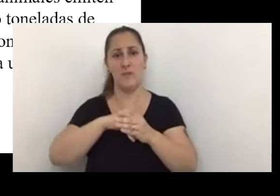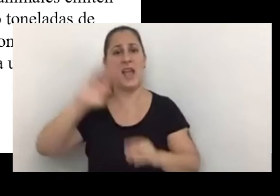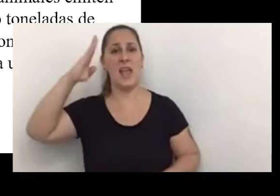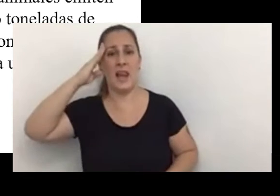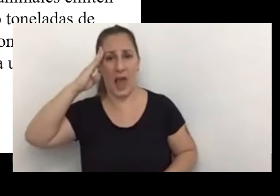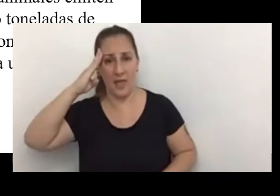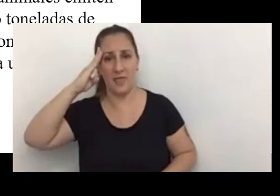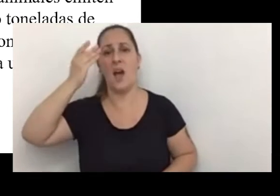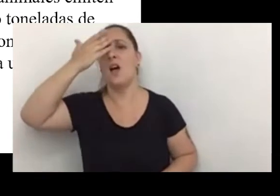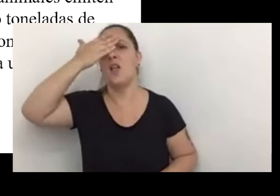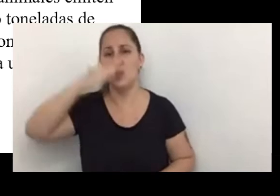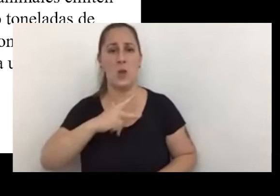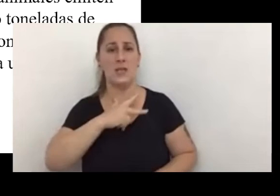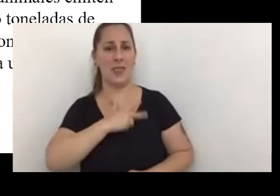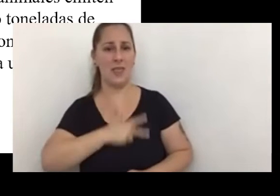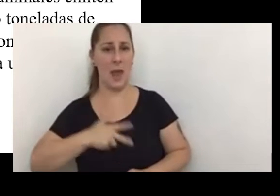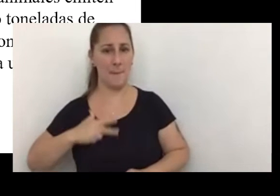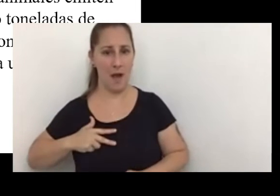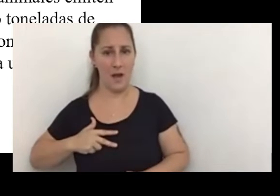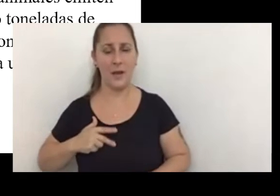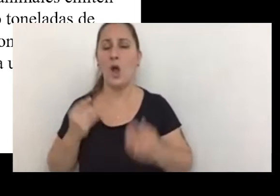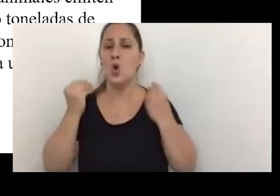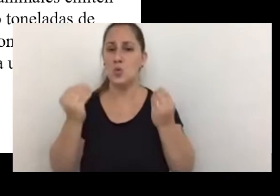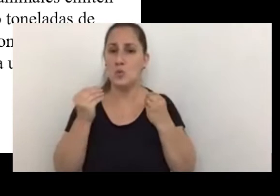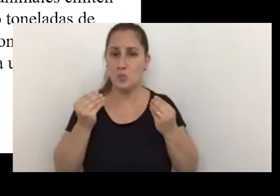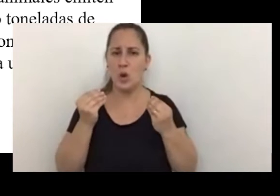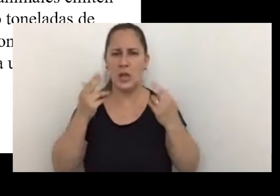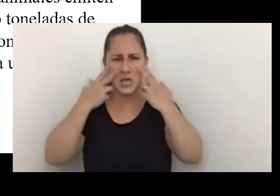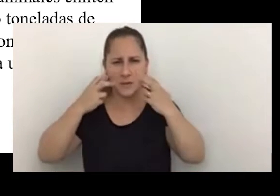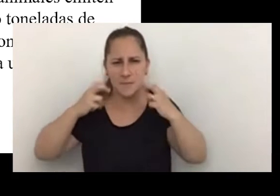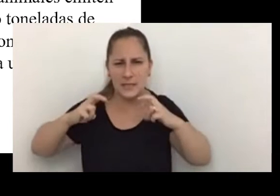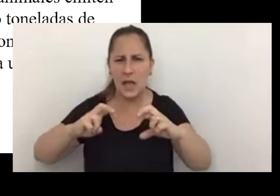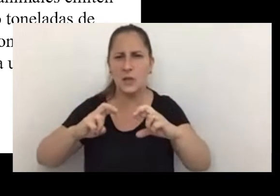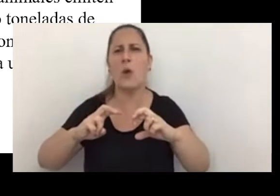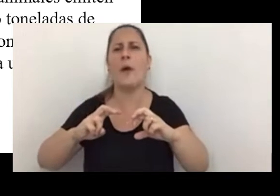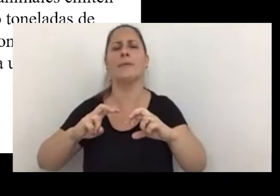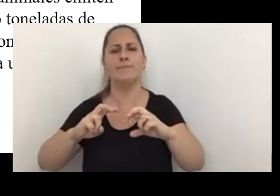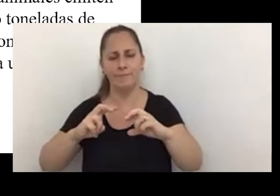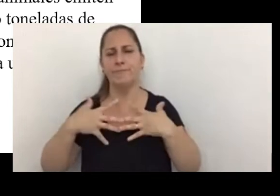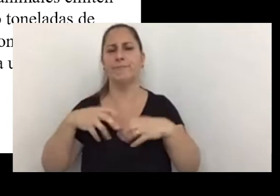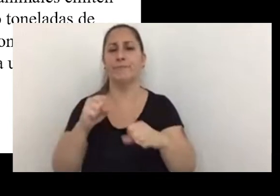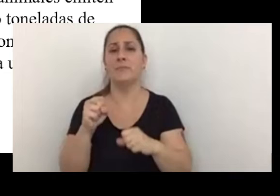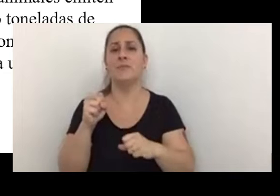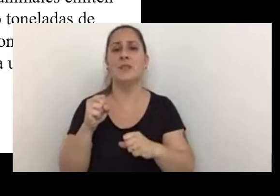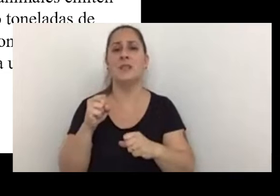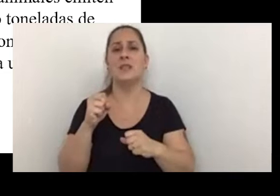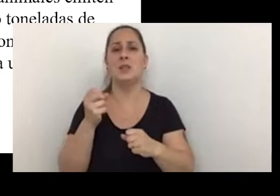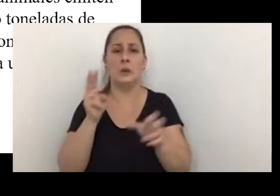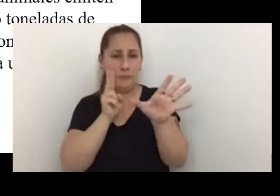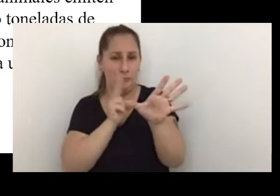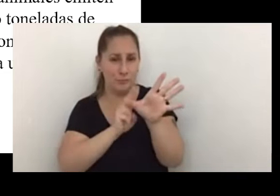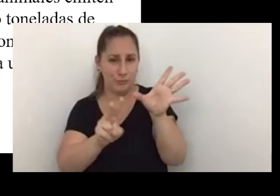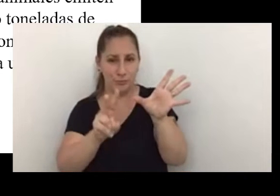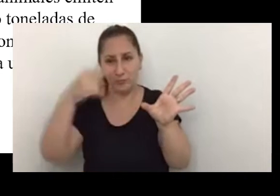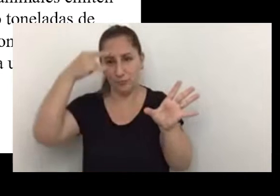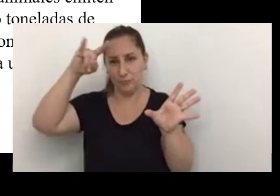Dinamarca, porque hicieron un estudio donde ellos sostienen que estas flatulencias son dañinas